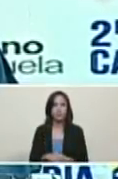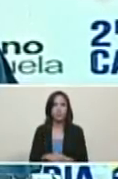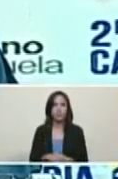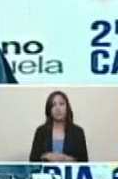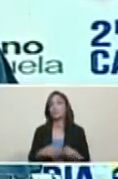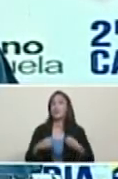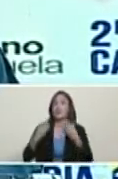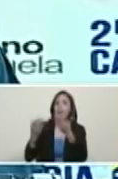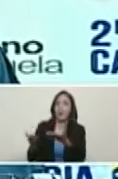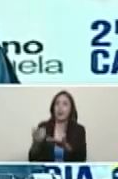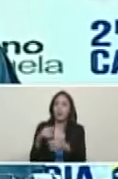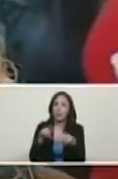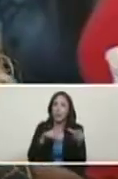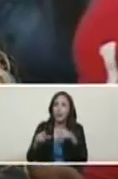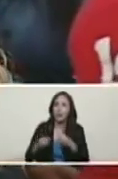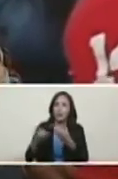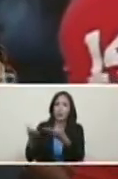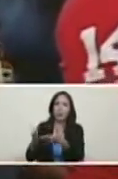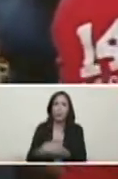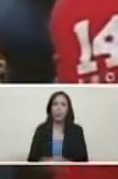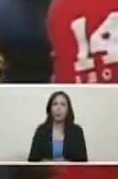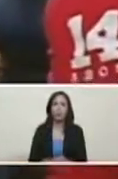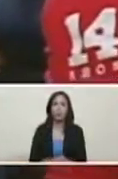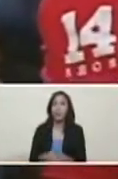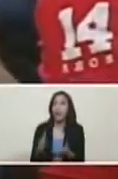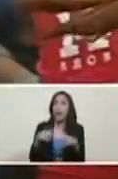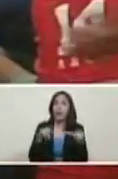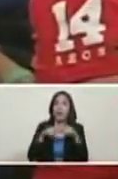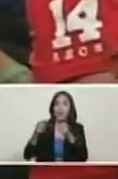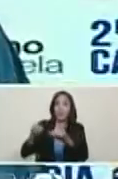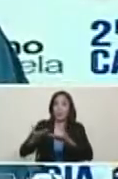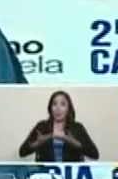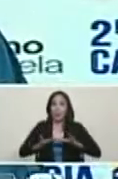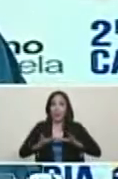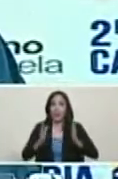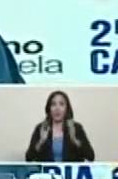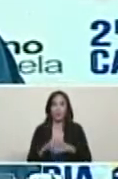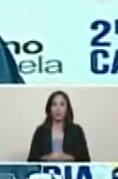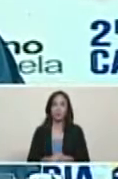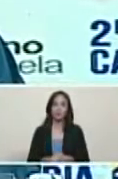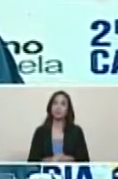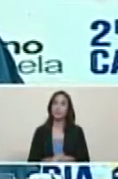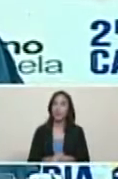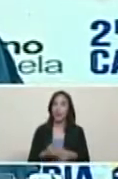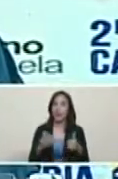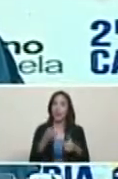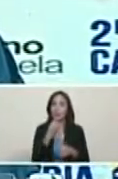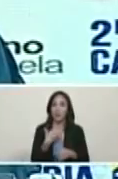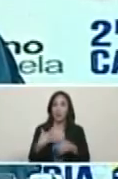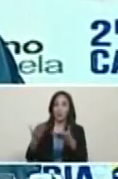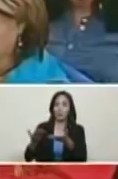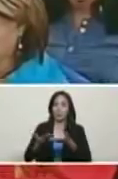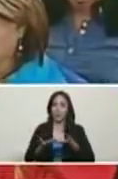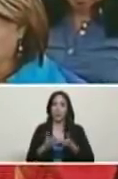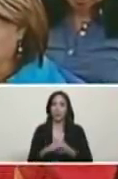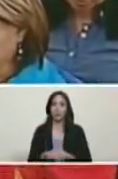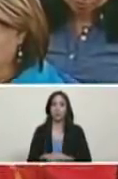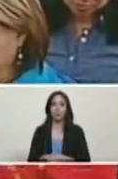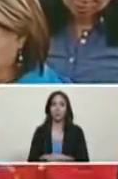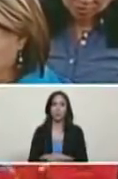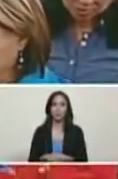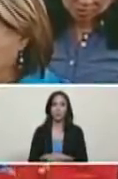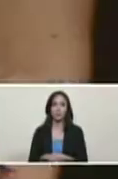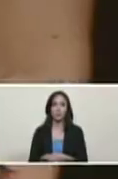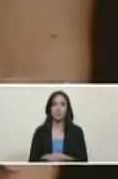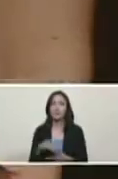Ese regalito. Mira, le llegó su regalo, ¿vale? ¿Ah? Le llegó su regalo.